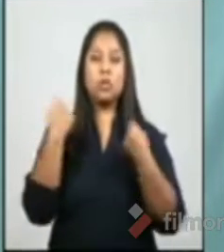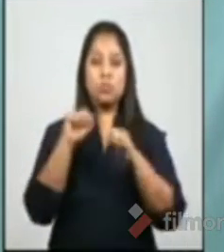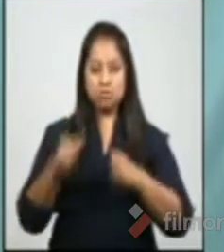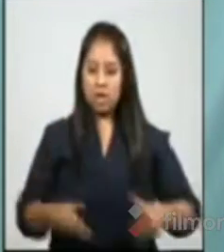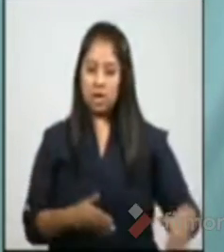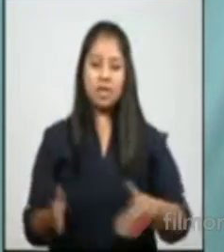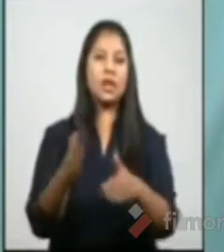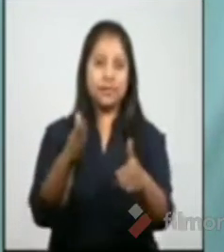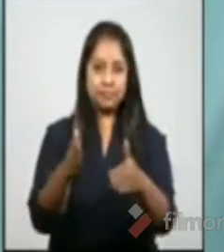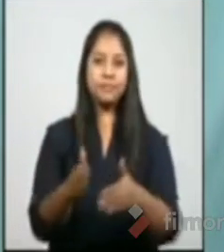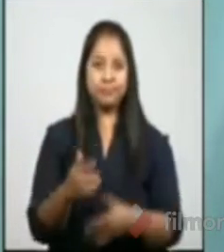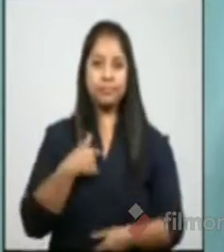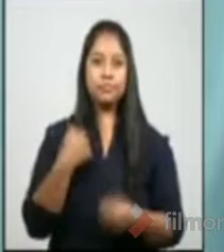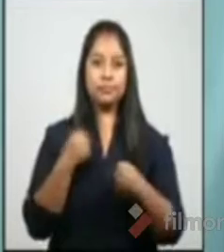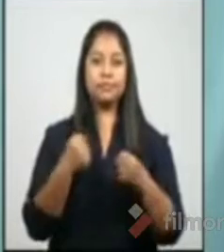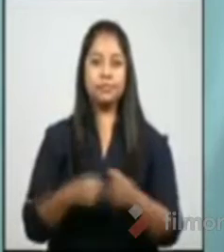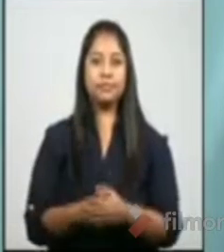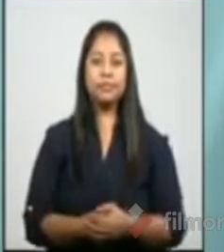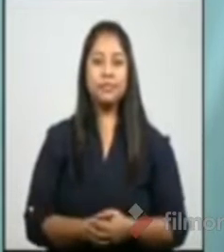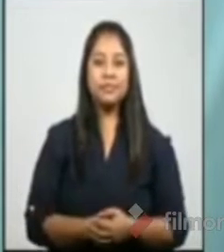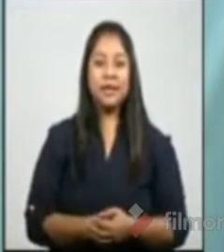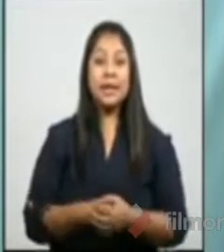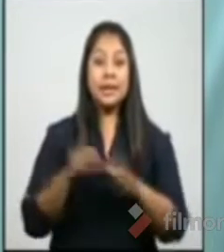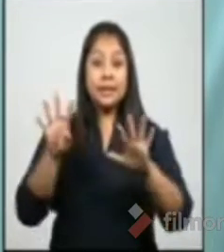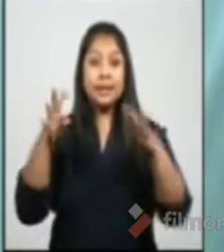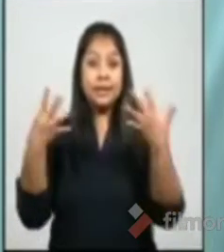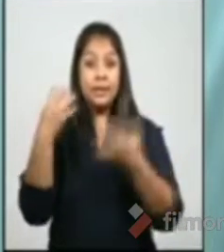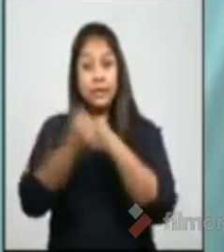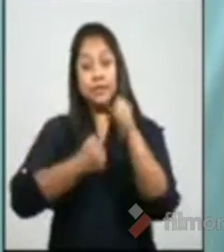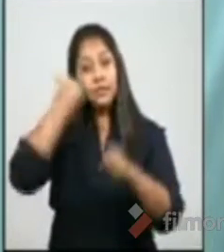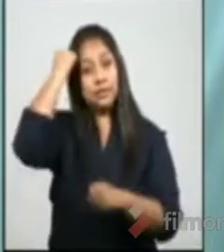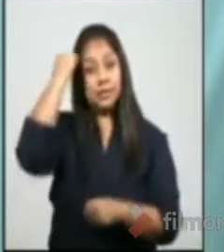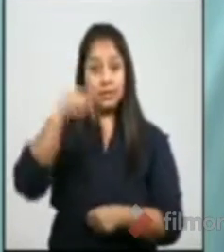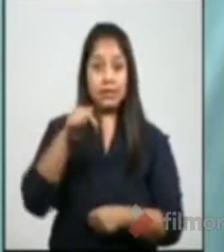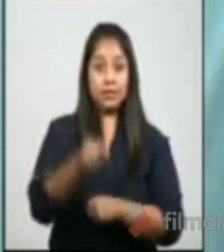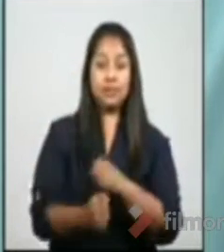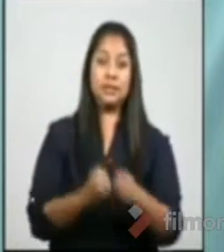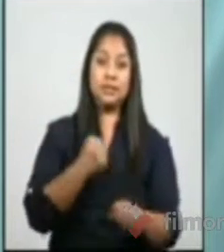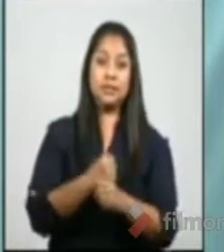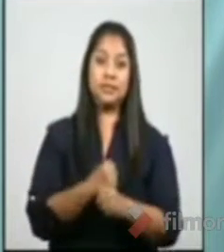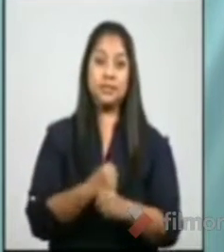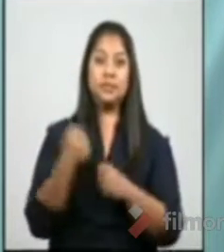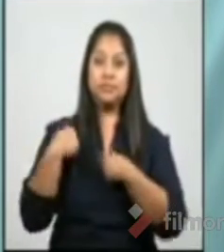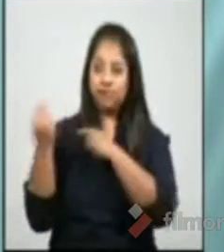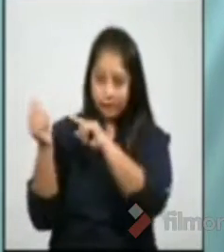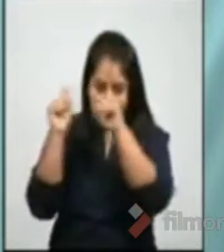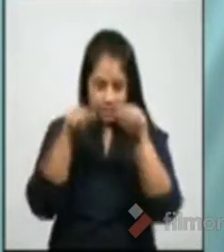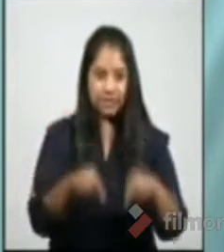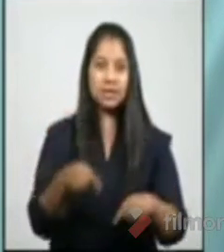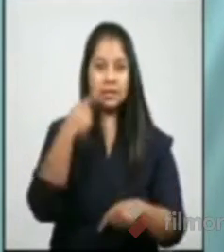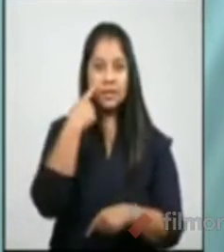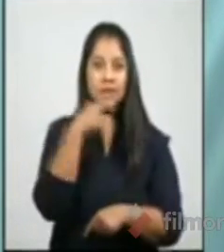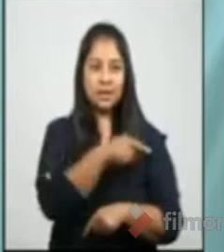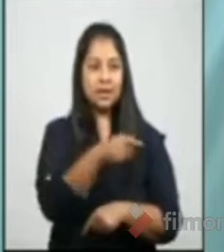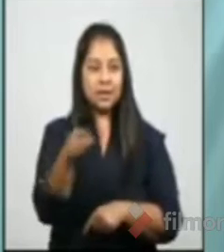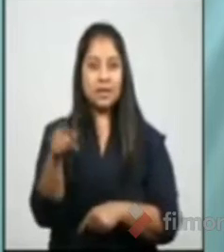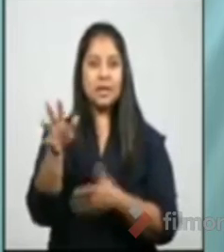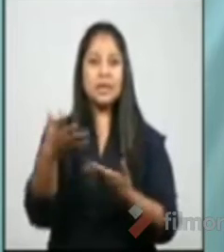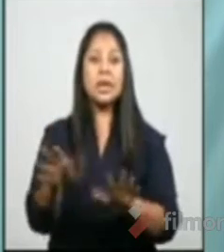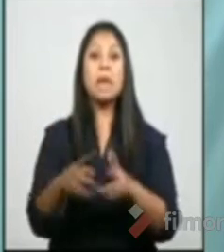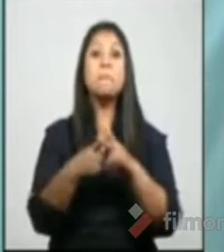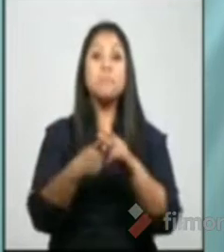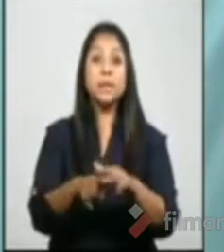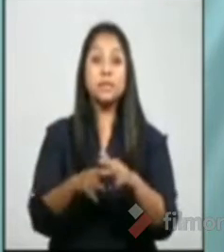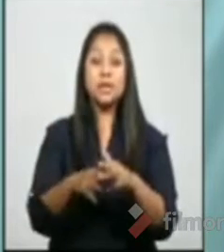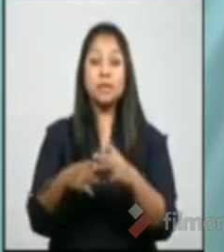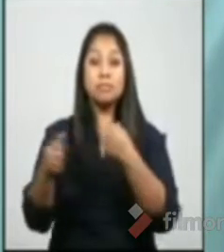carretera. Y el 19 de febrero de este año venimos a San Miguelito a poner la primera